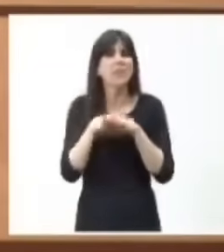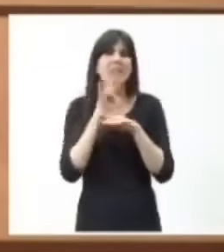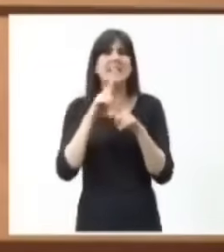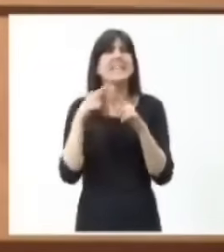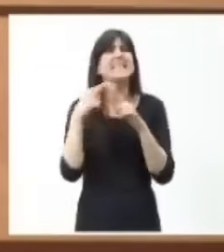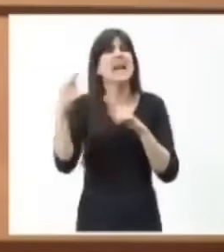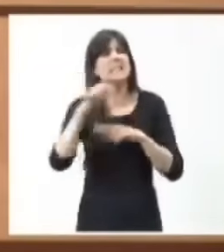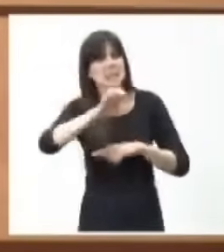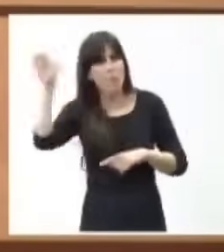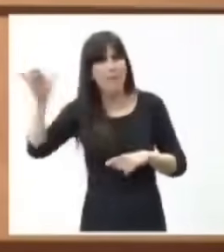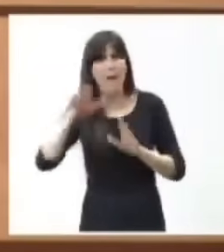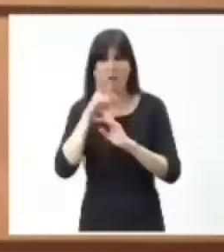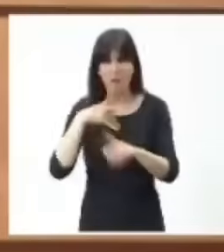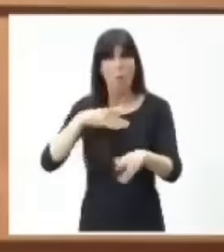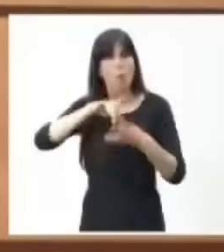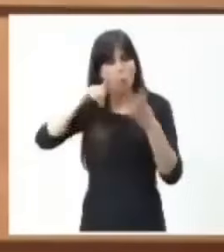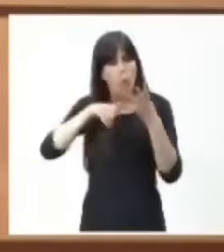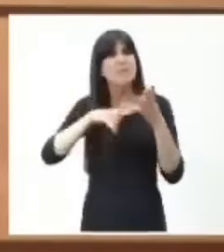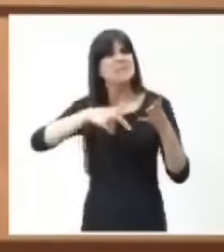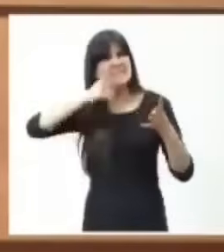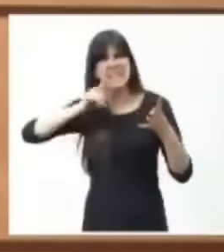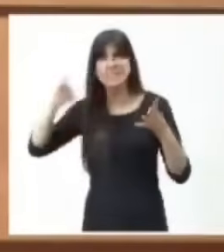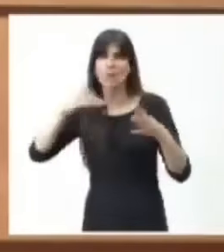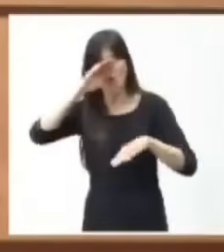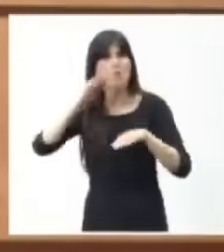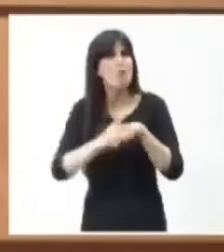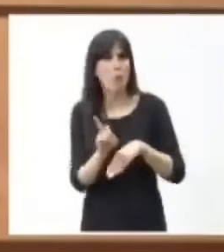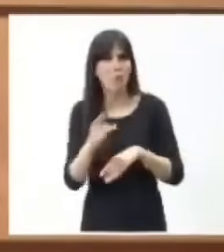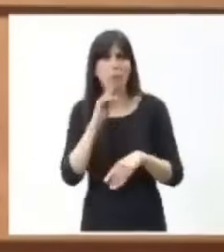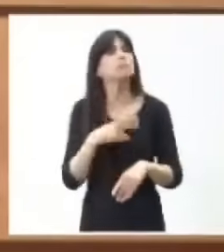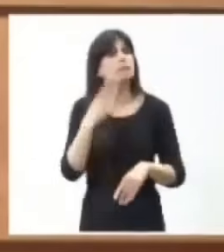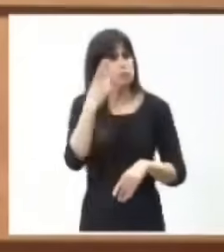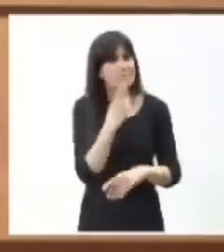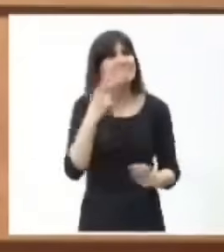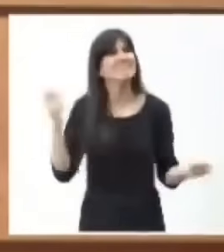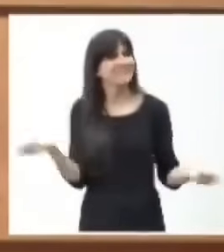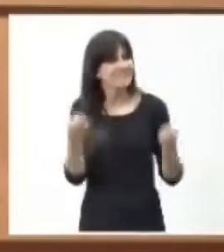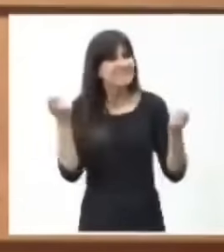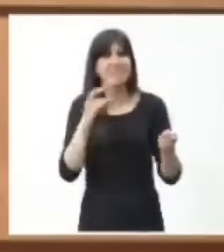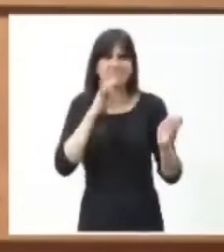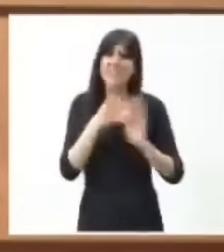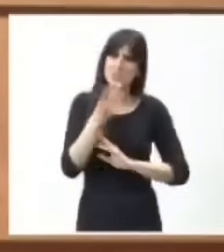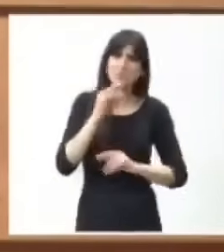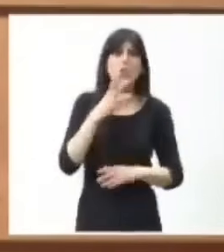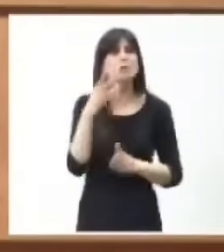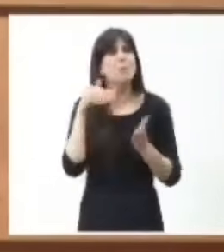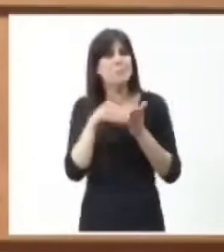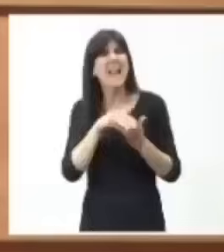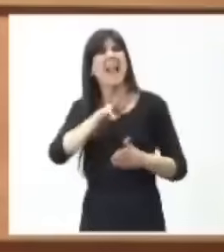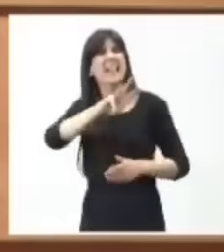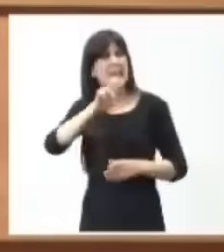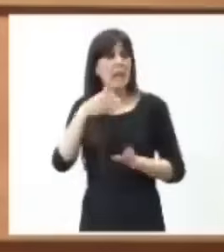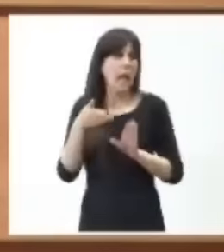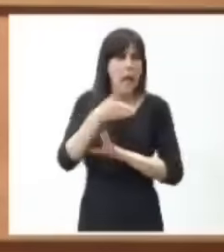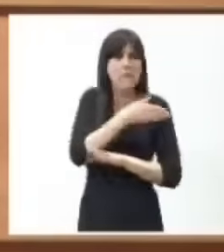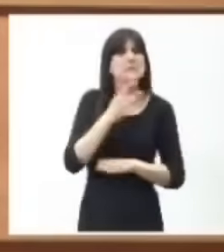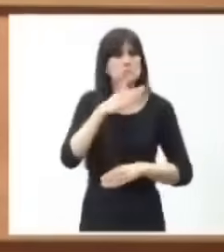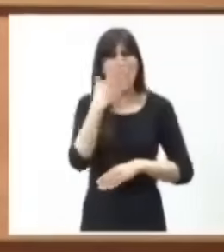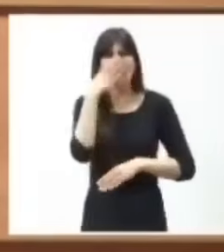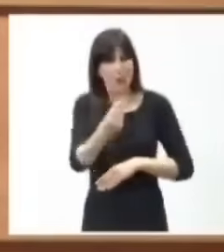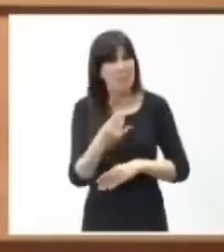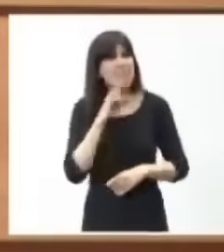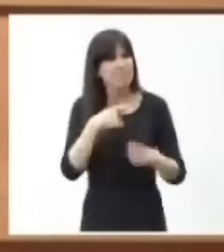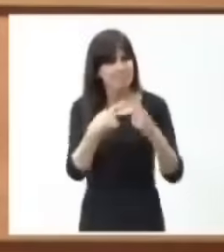presidente Sánchez no ha cumplido con los riojanos. Se comprometió en campaña a adelantar a 2030 la llegada de la alta velocidad.